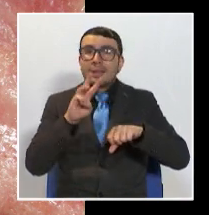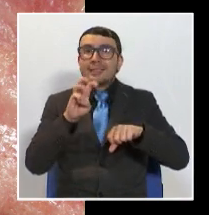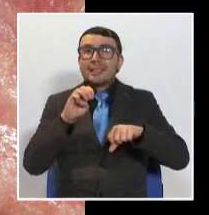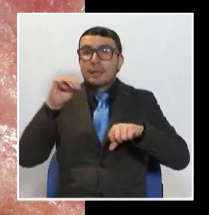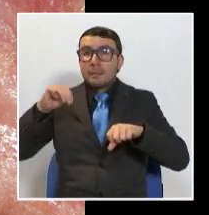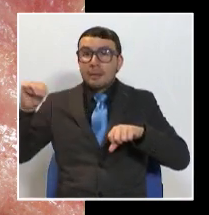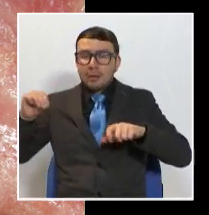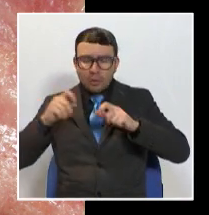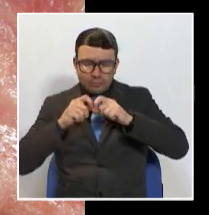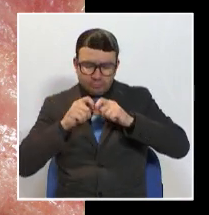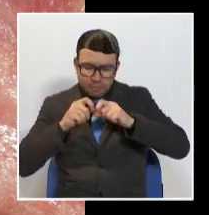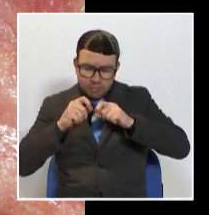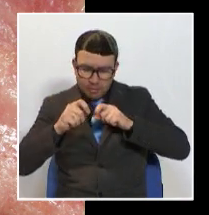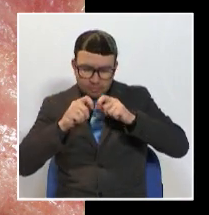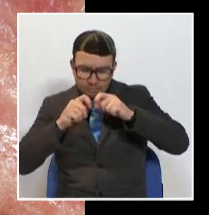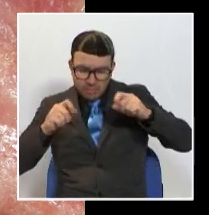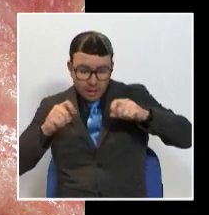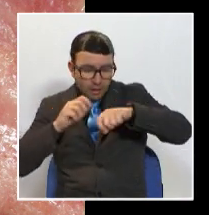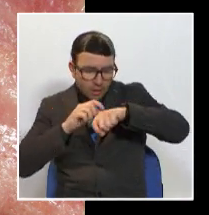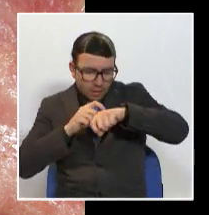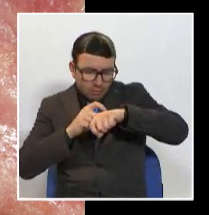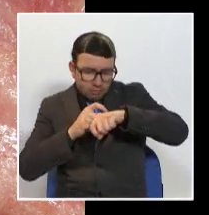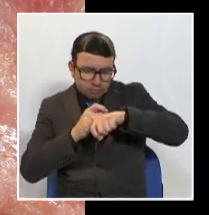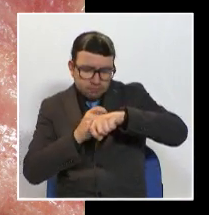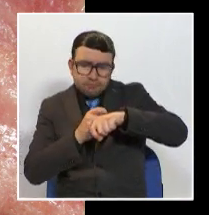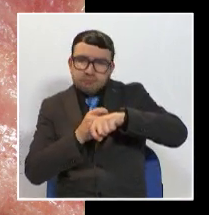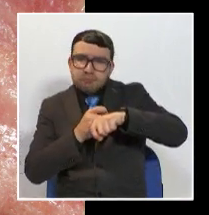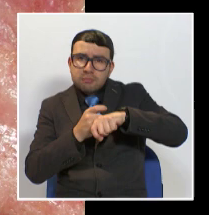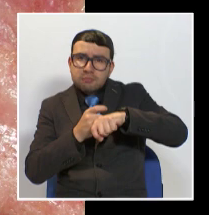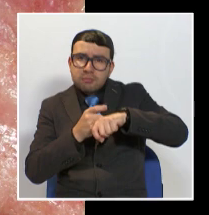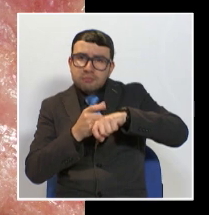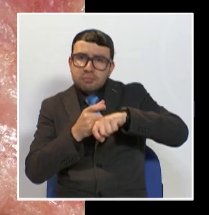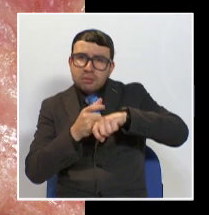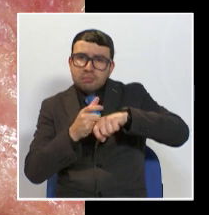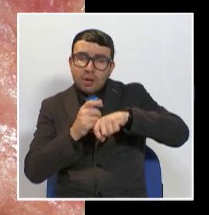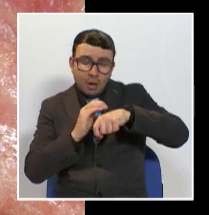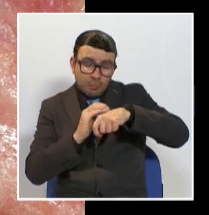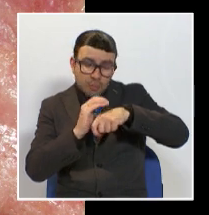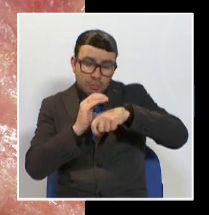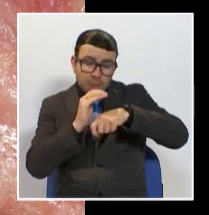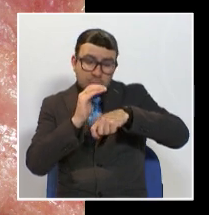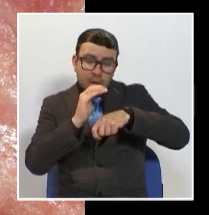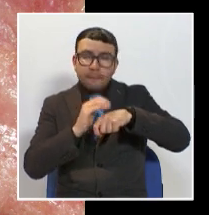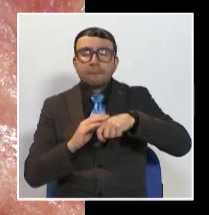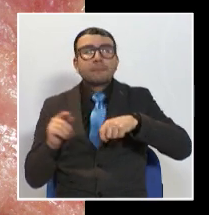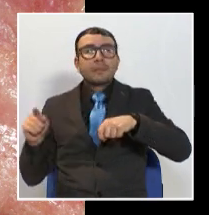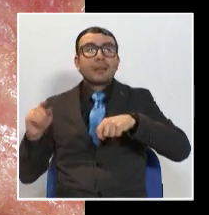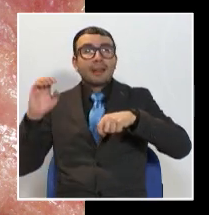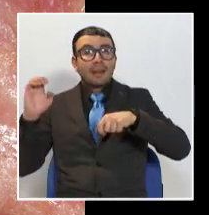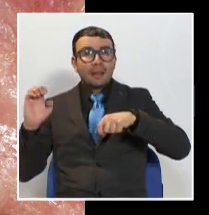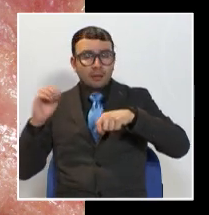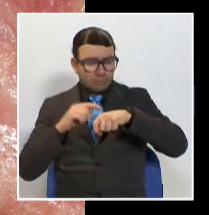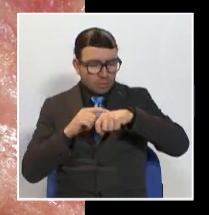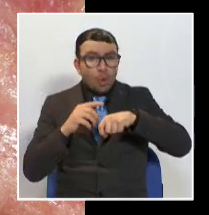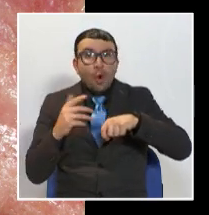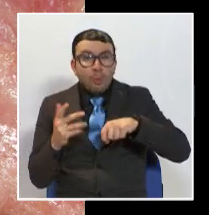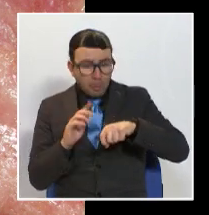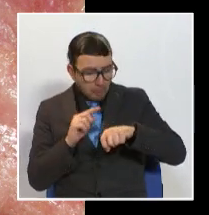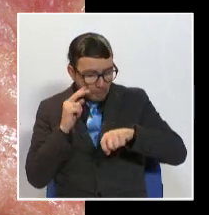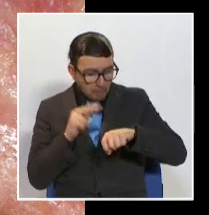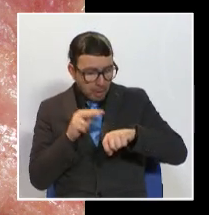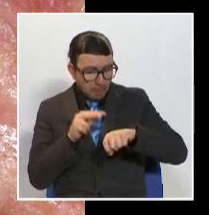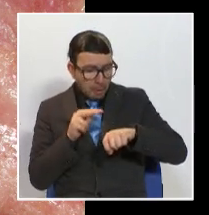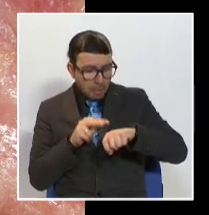una lesión que crezca en la periferia y también que aumente de tamaño en volumen. Y la E, que es el criterio más importante de evolución, o sea, si esta